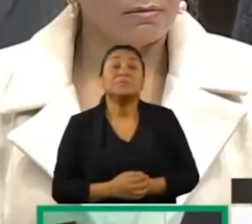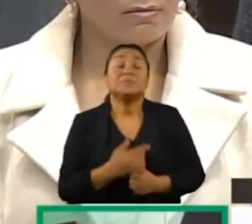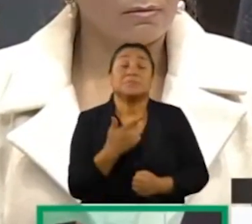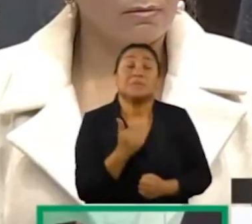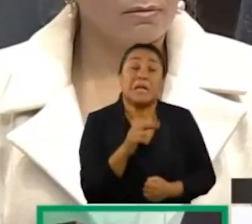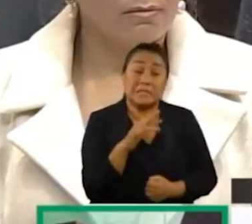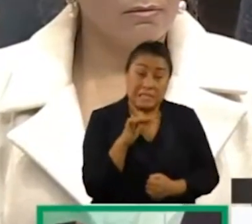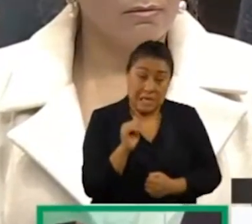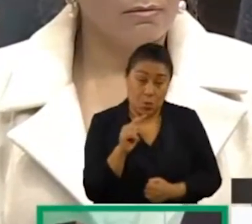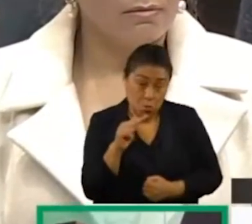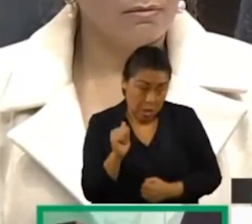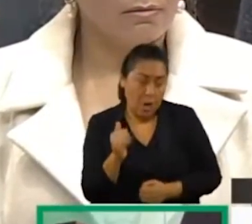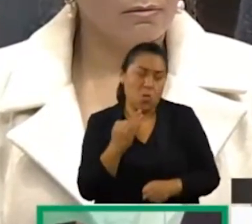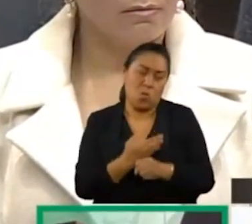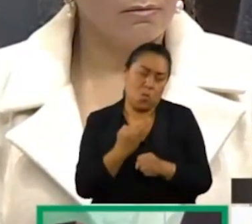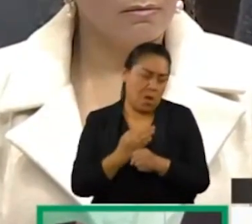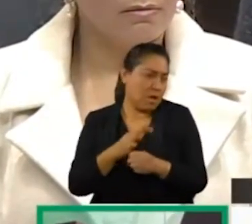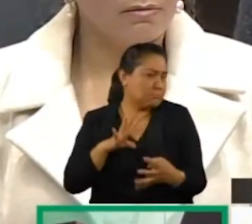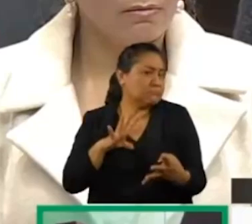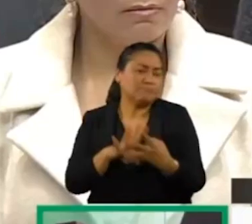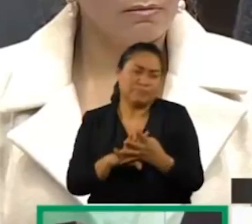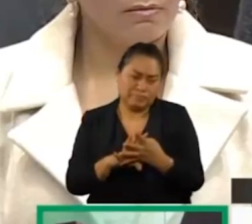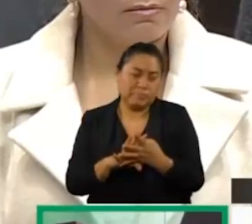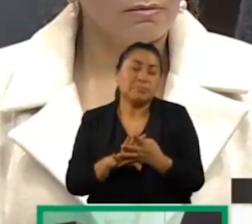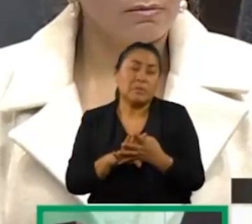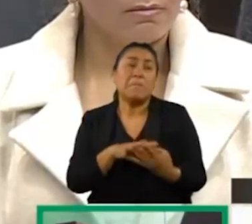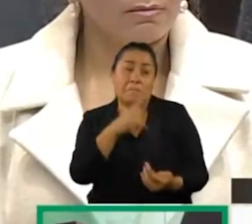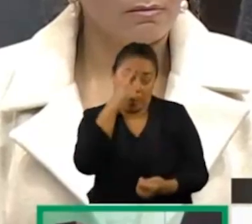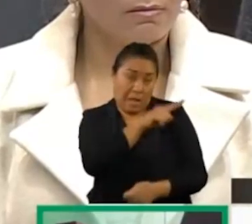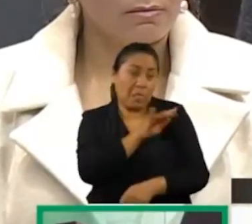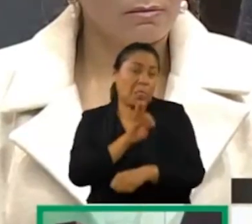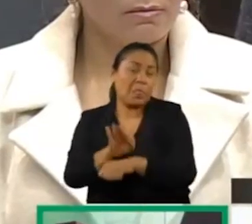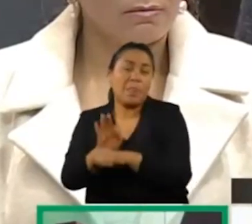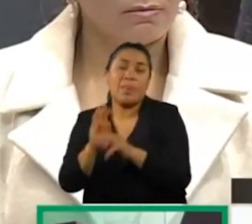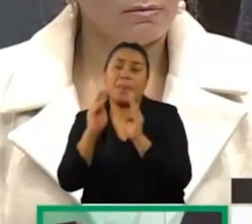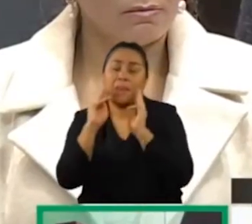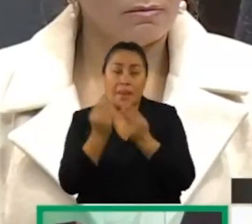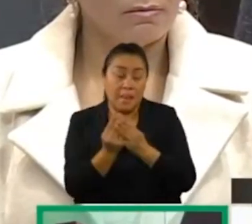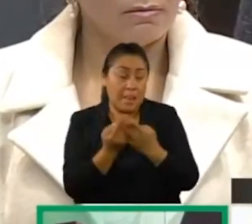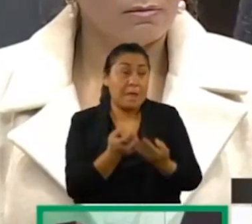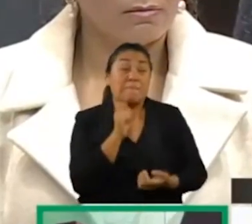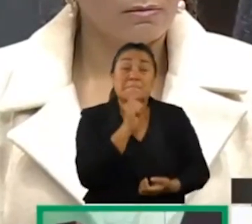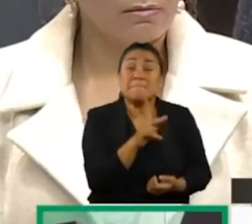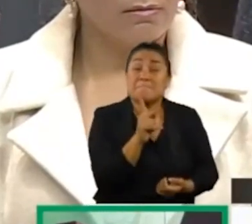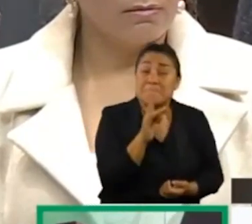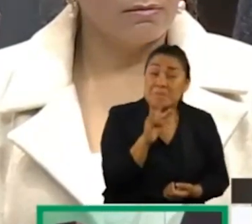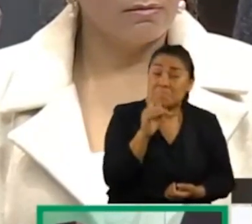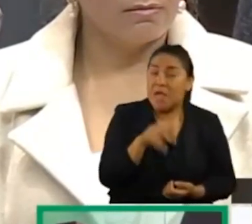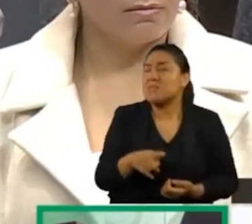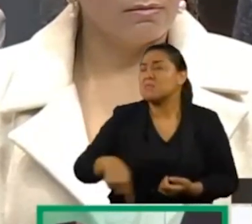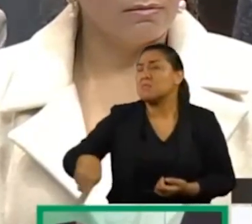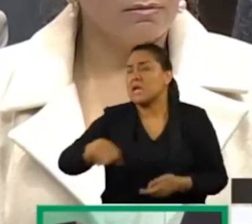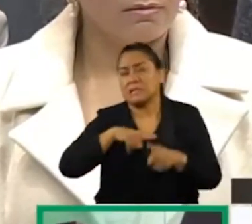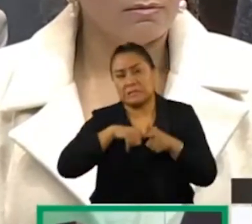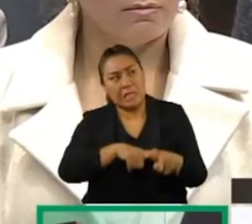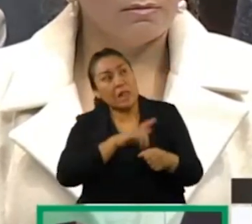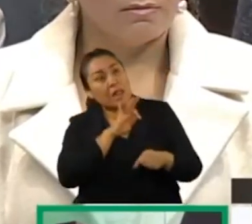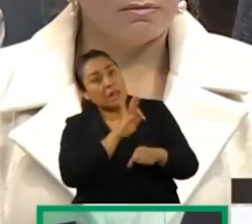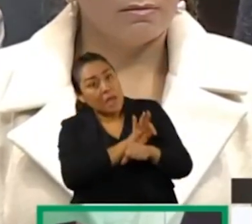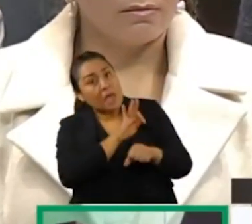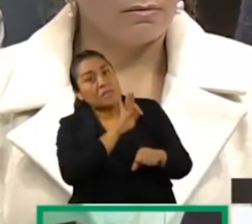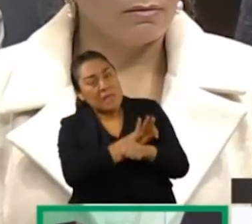preso por proteger a los carteles, pero en los hechos el PRI y el PAN lo siguen defendiendo y lo